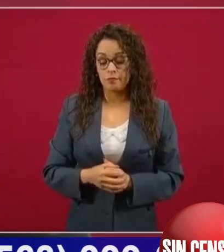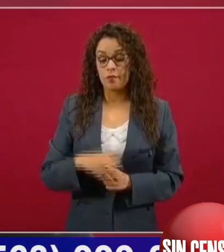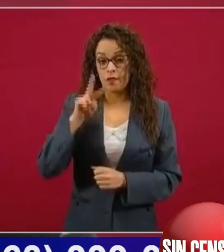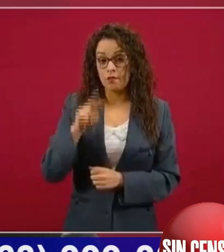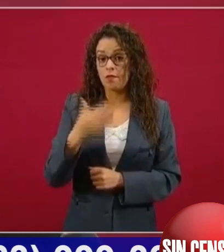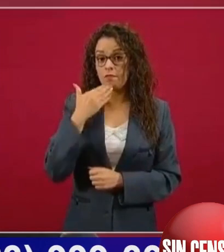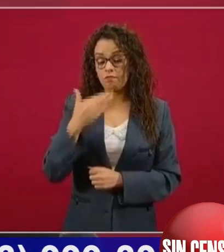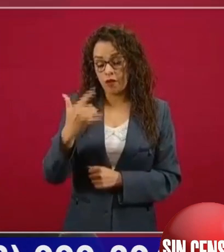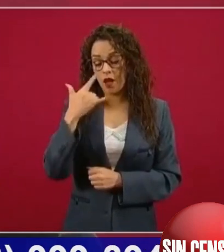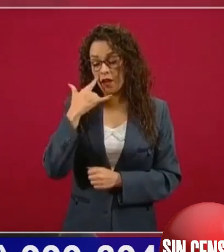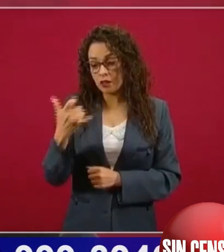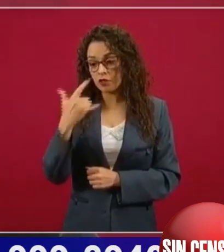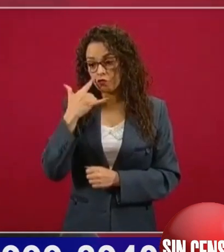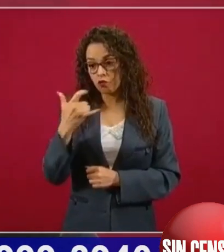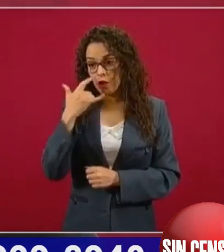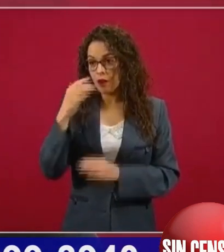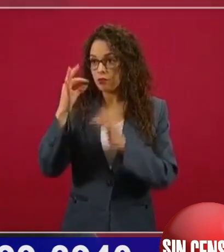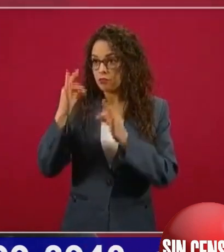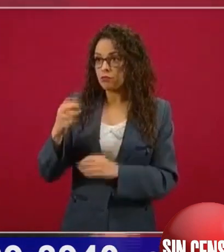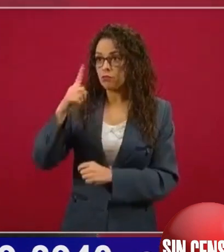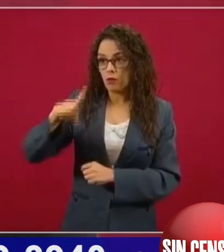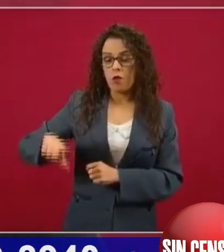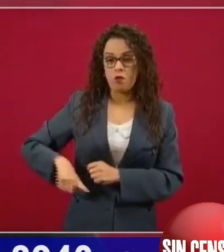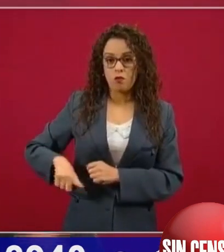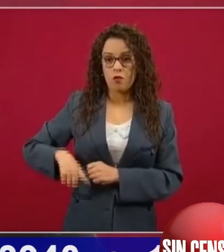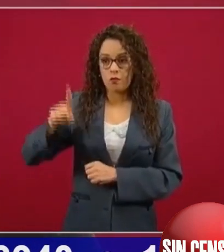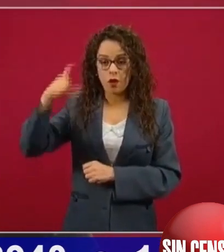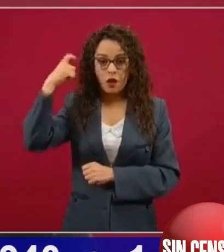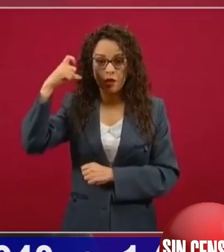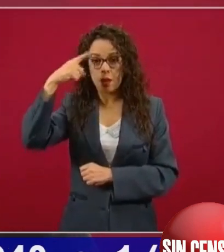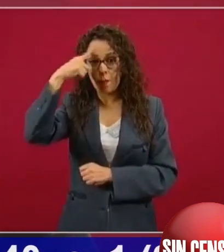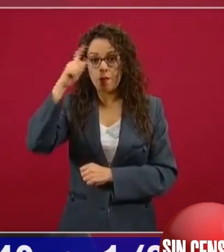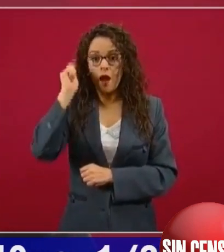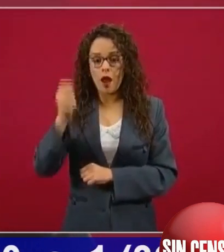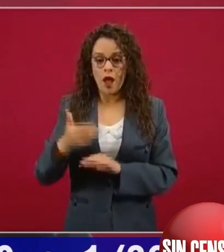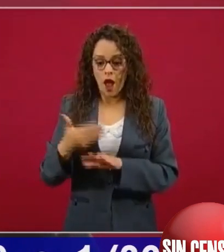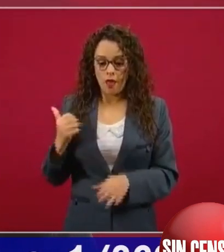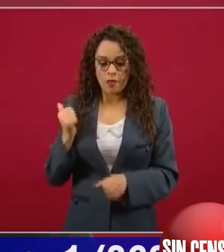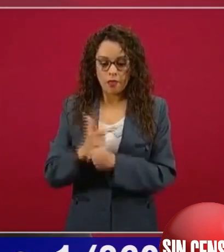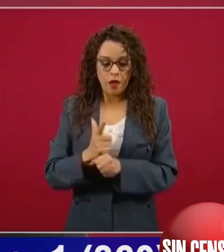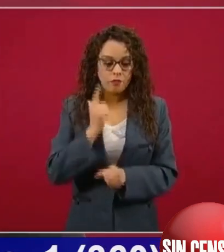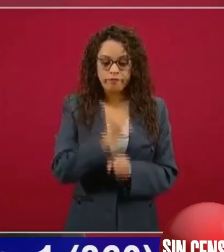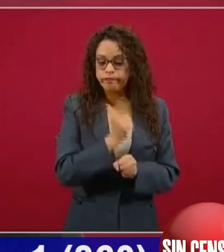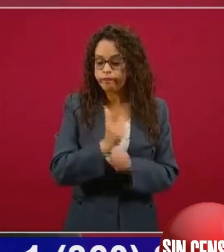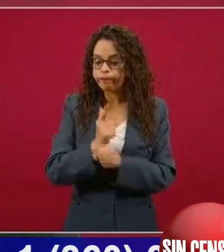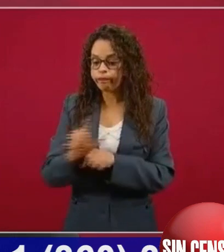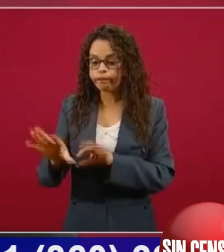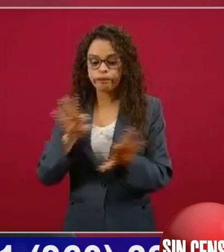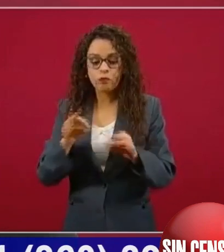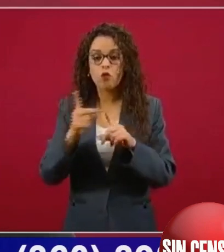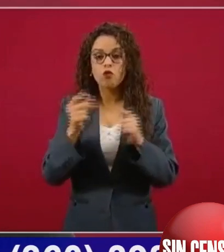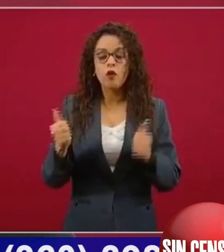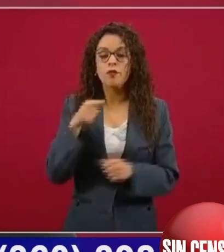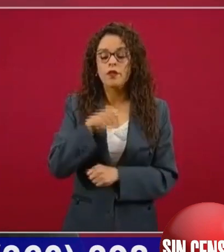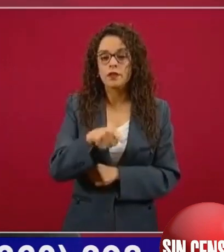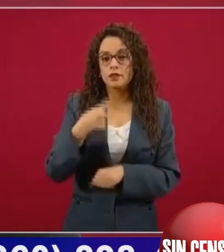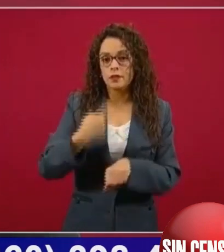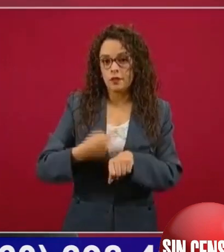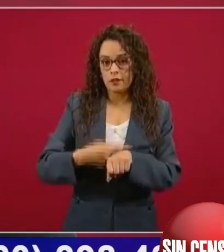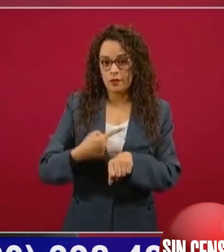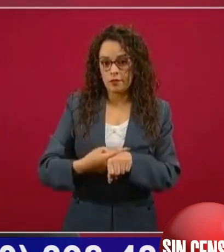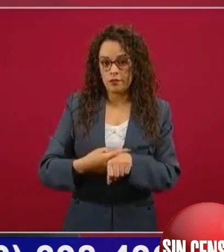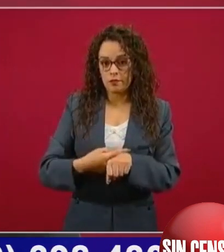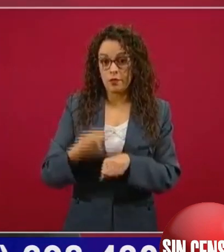hace el gobierno de Querétaro por detectar los casos tempranamente. No hay que perder de vista que detectar no es